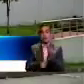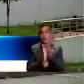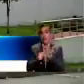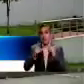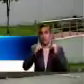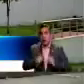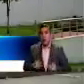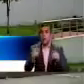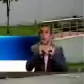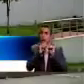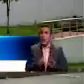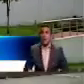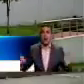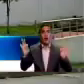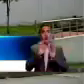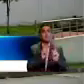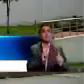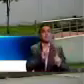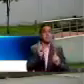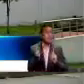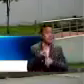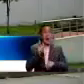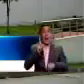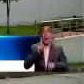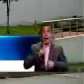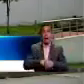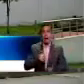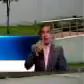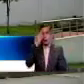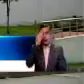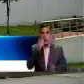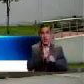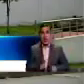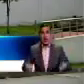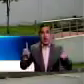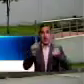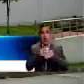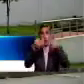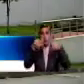Y lo más importante, permitirá por primera ocasión conocer los datos reales